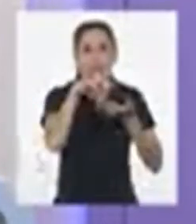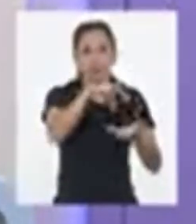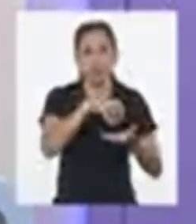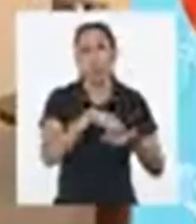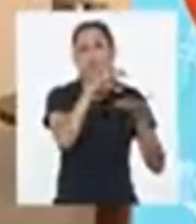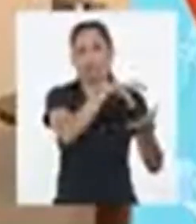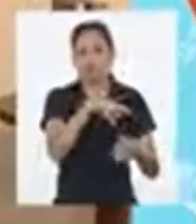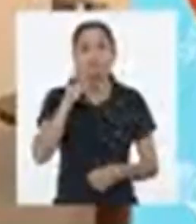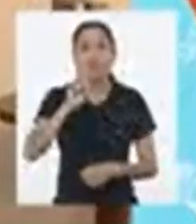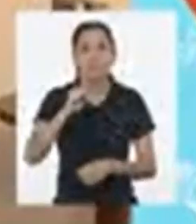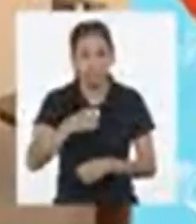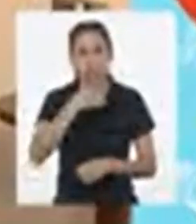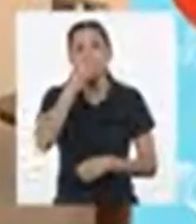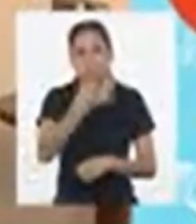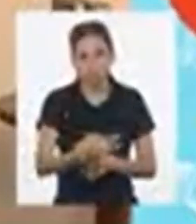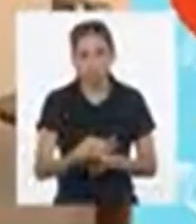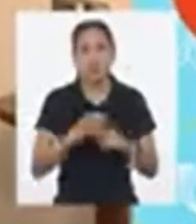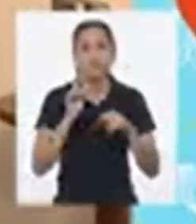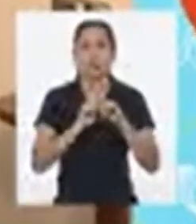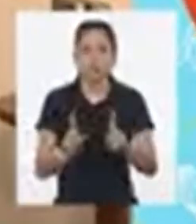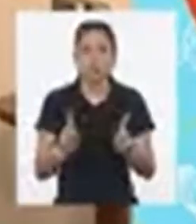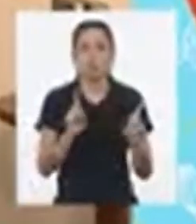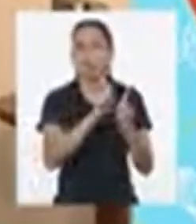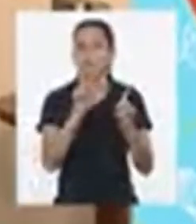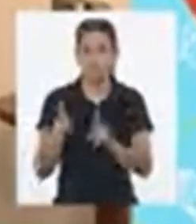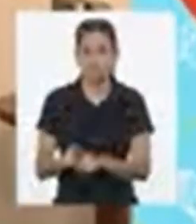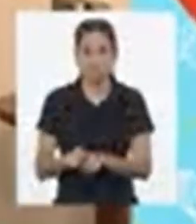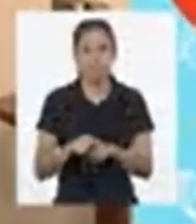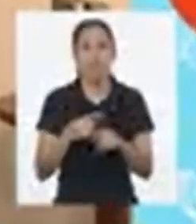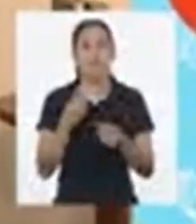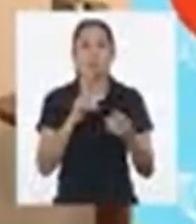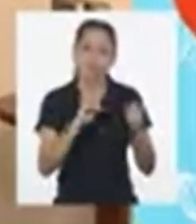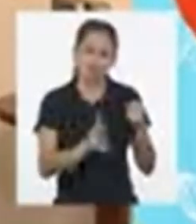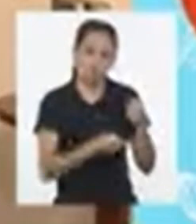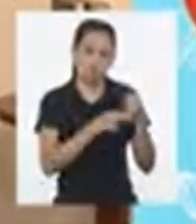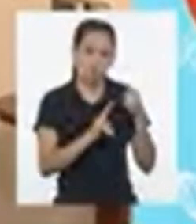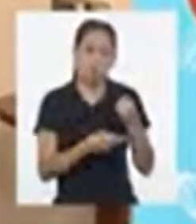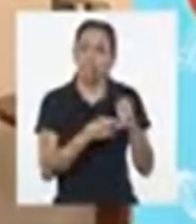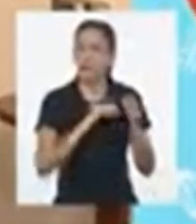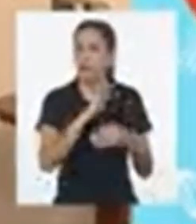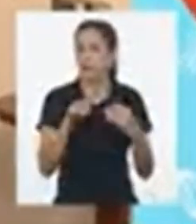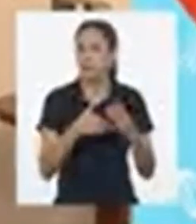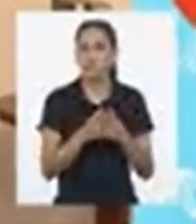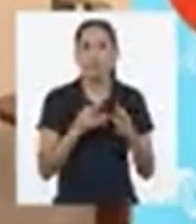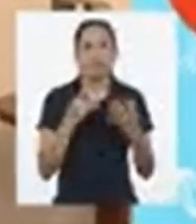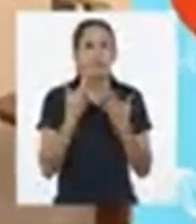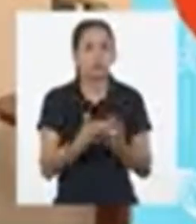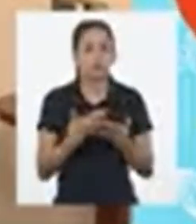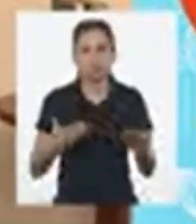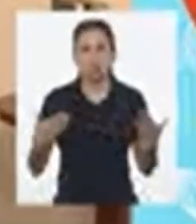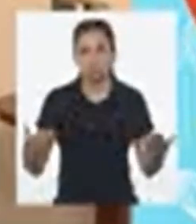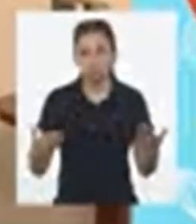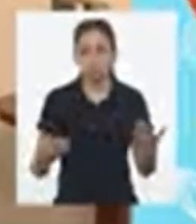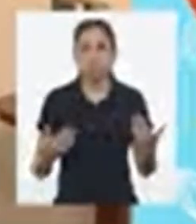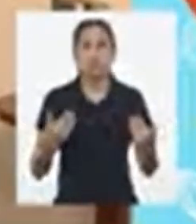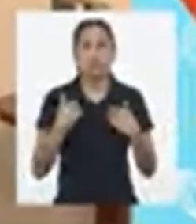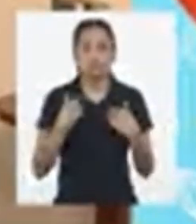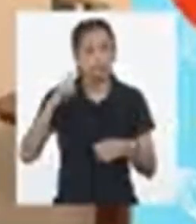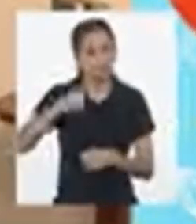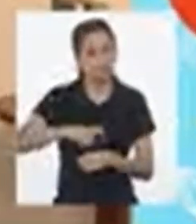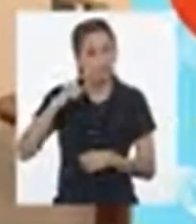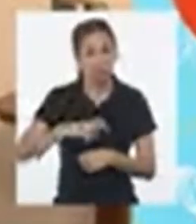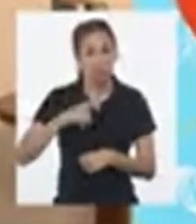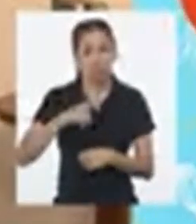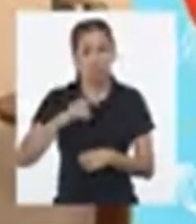estado inca. Efectivamente, pero además se almacenaban todo tipo de productos